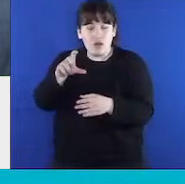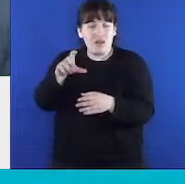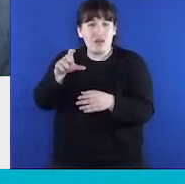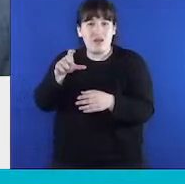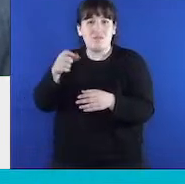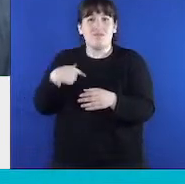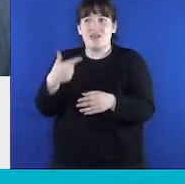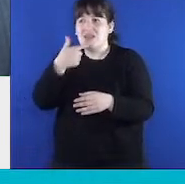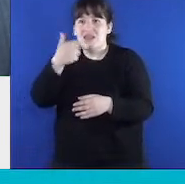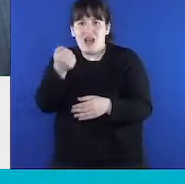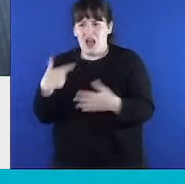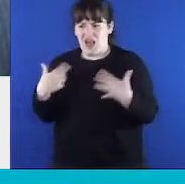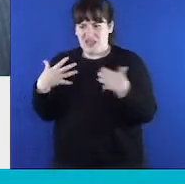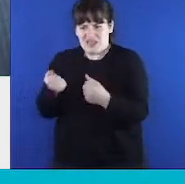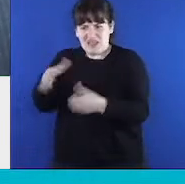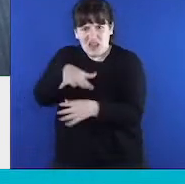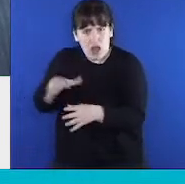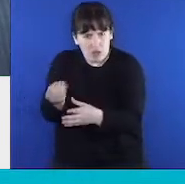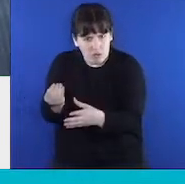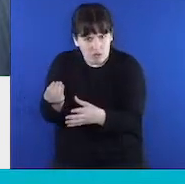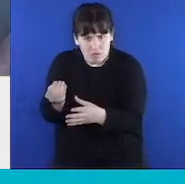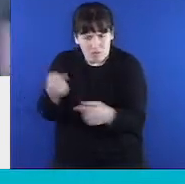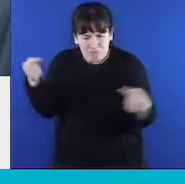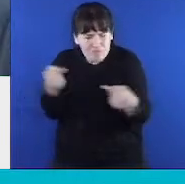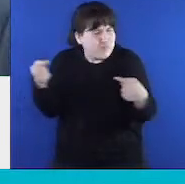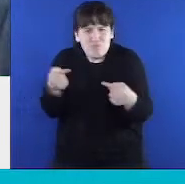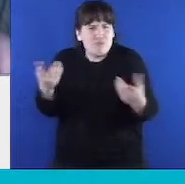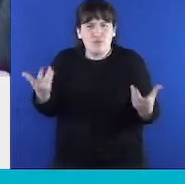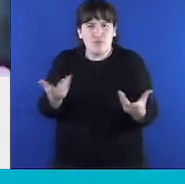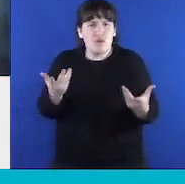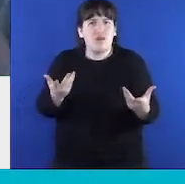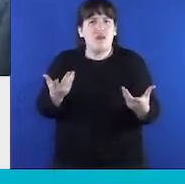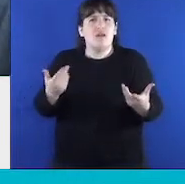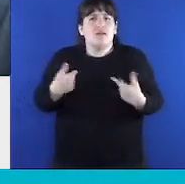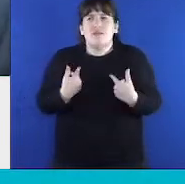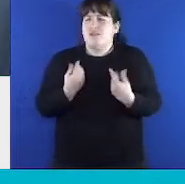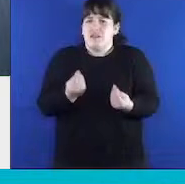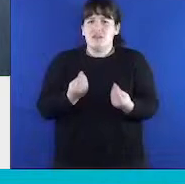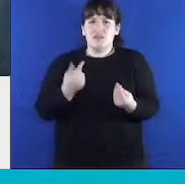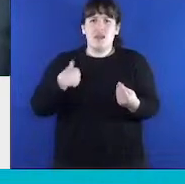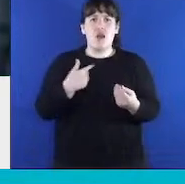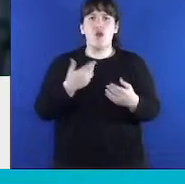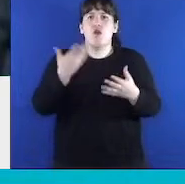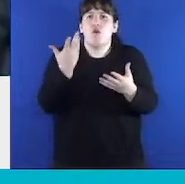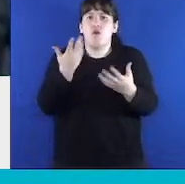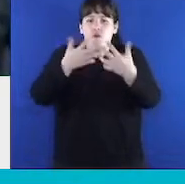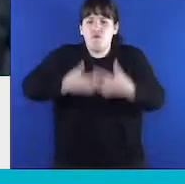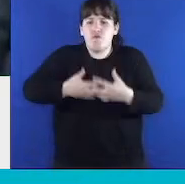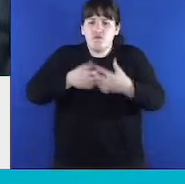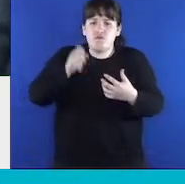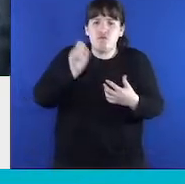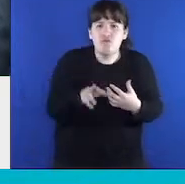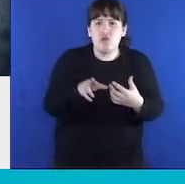Es contradictorio, presidente. Si hay una de las funciones del Estado que nadie discute es la salud pública.